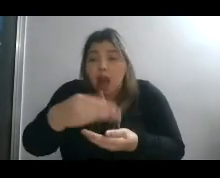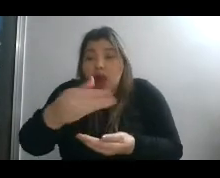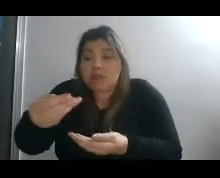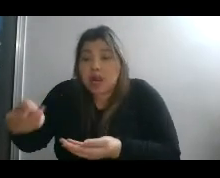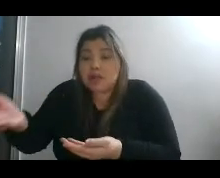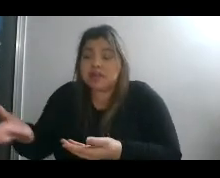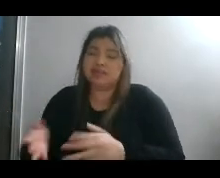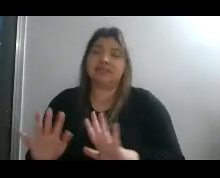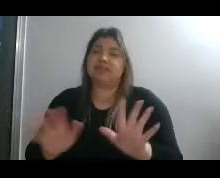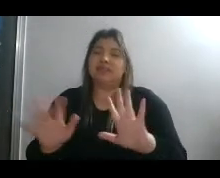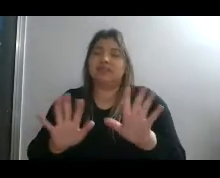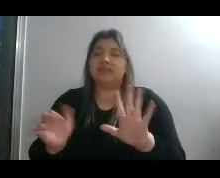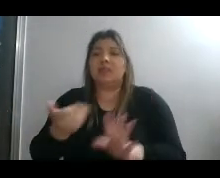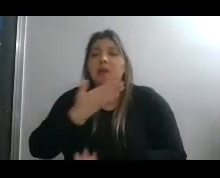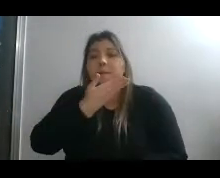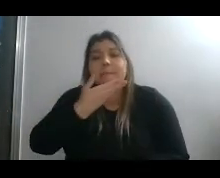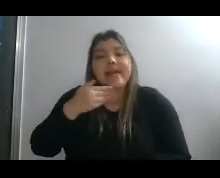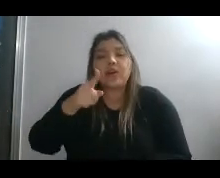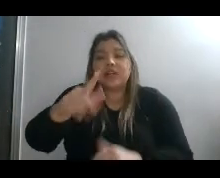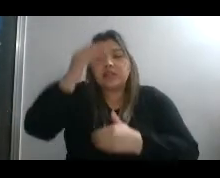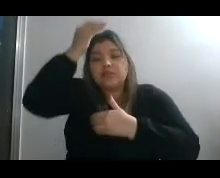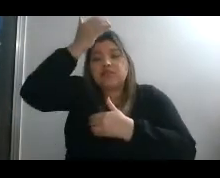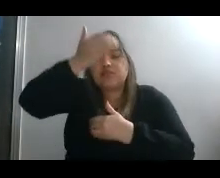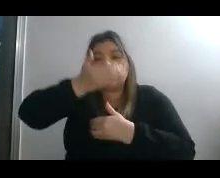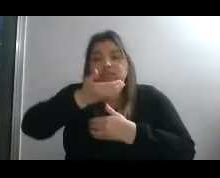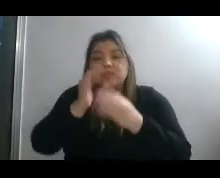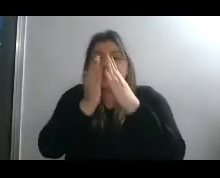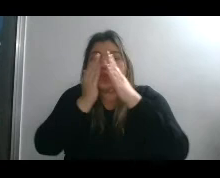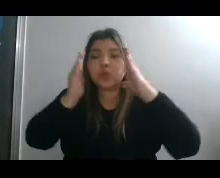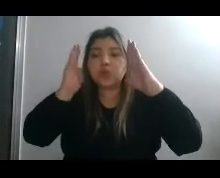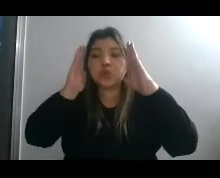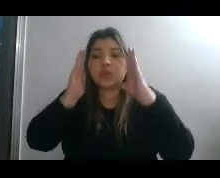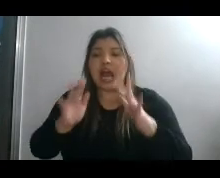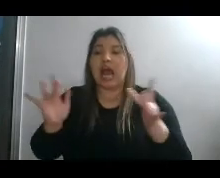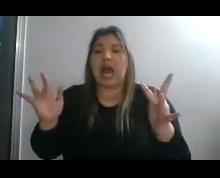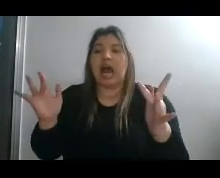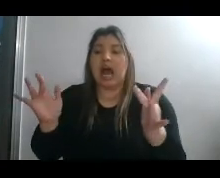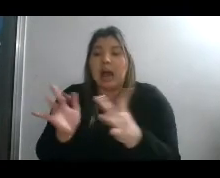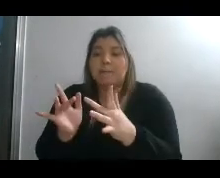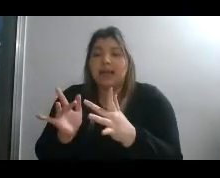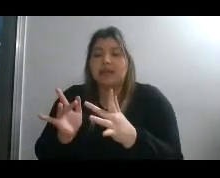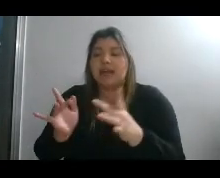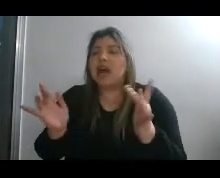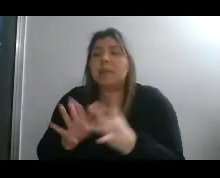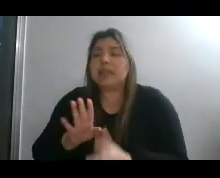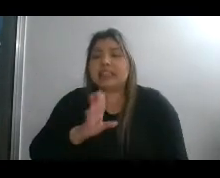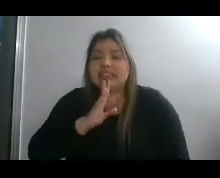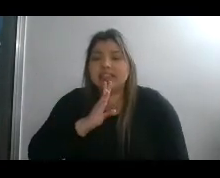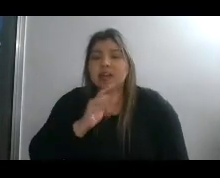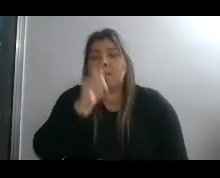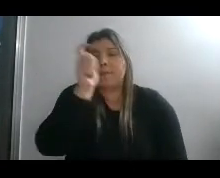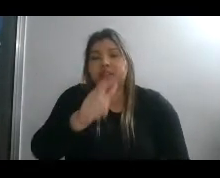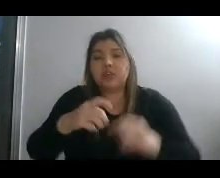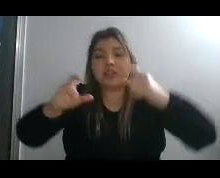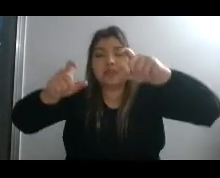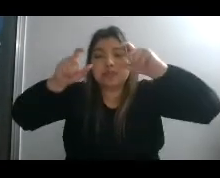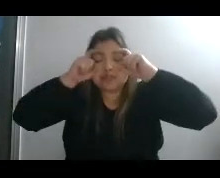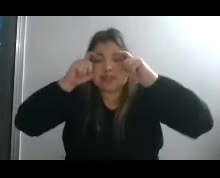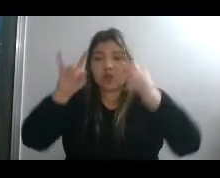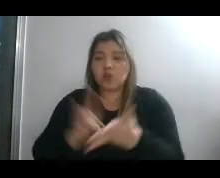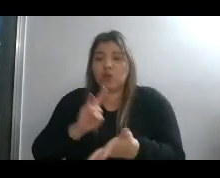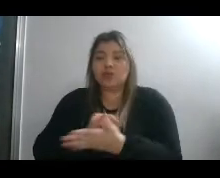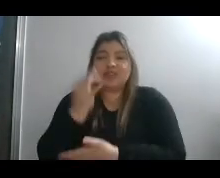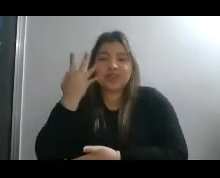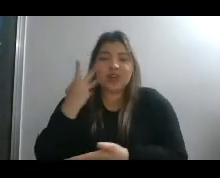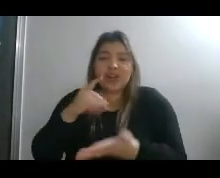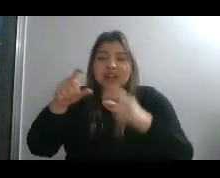las caretas, por ejemplo, su entrega a las personas que utilizan gafas de fórmula para ver, para que ellos puedan estar un poco más cómodos en estos